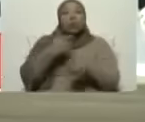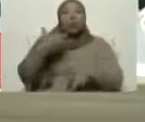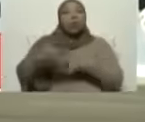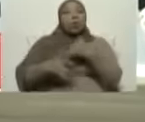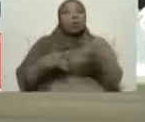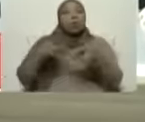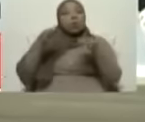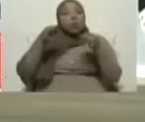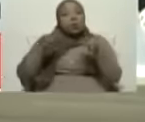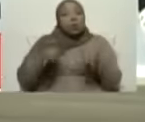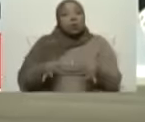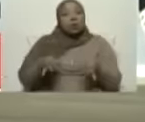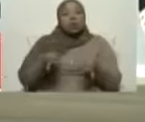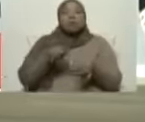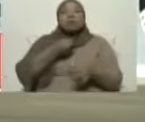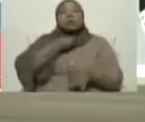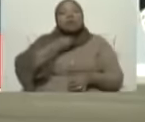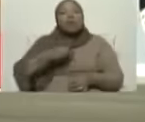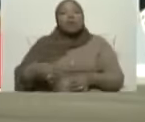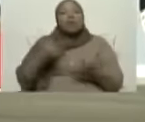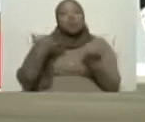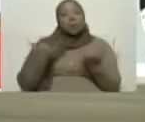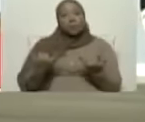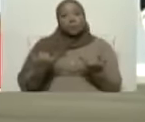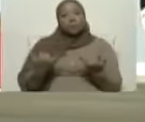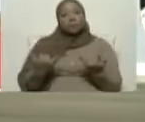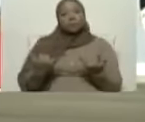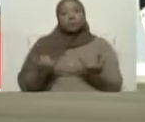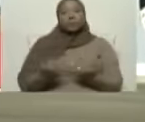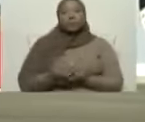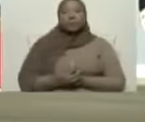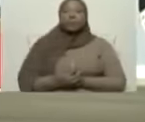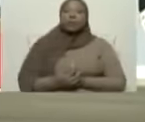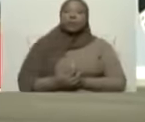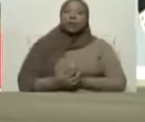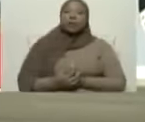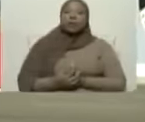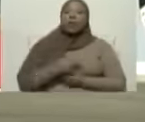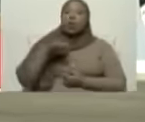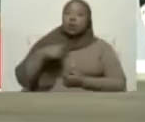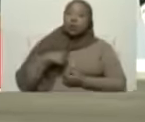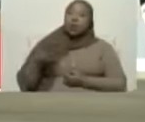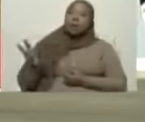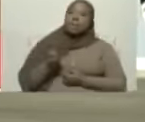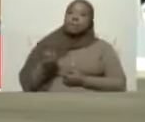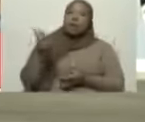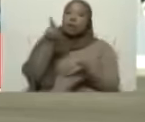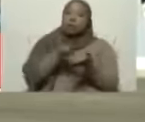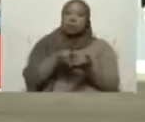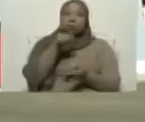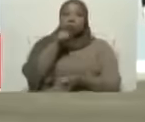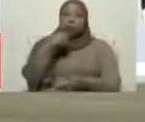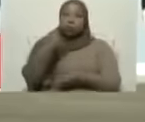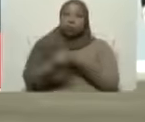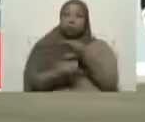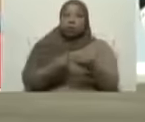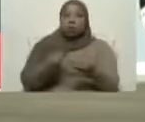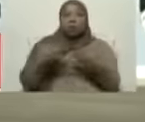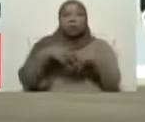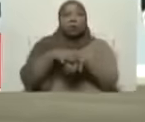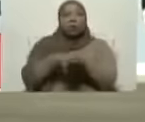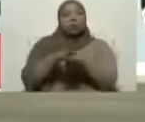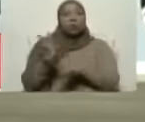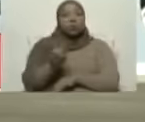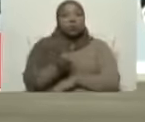se han perdido y están fuera de nuestro país y no lo regresan con la complicidad